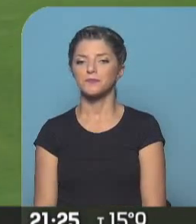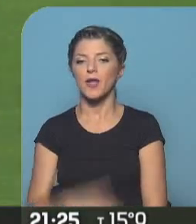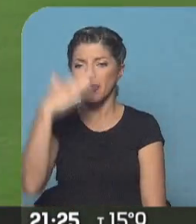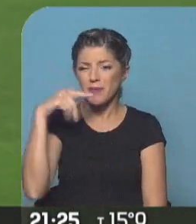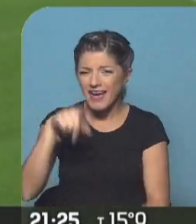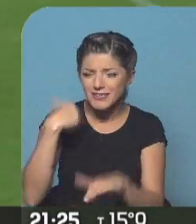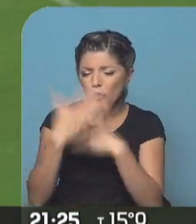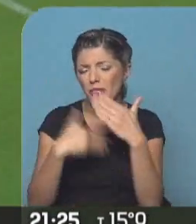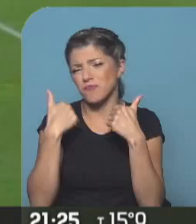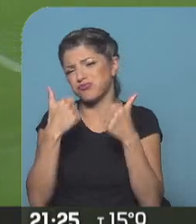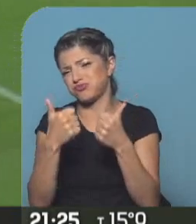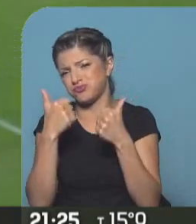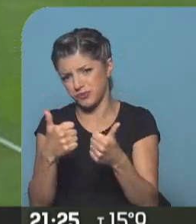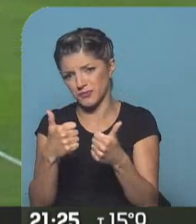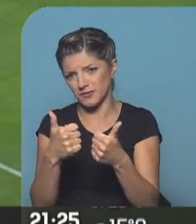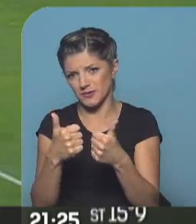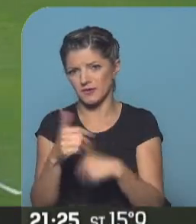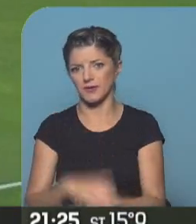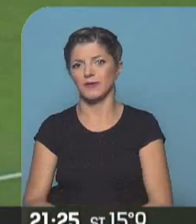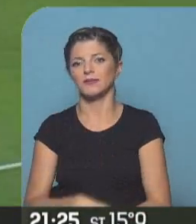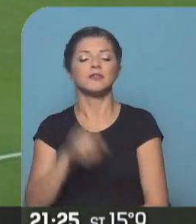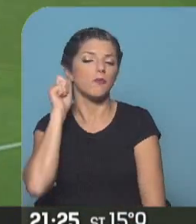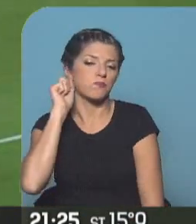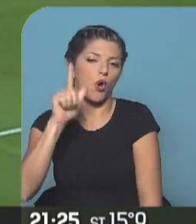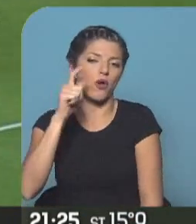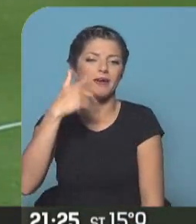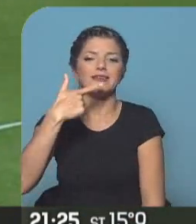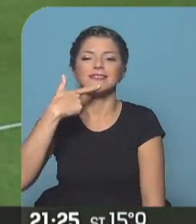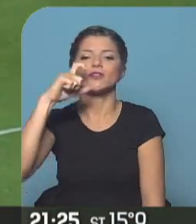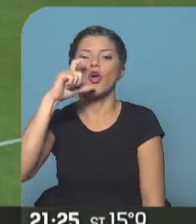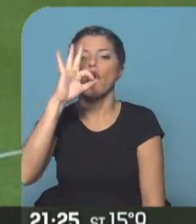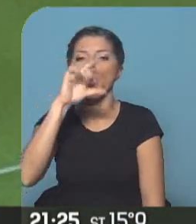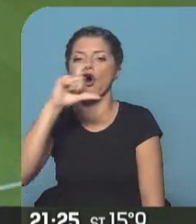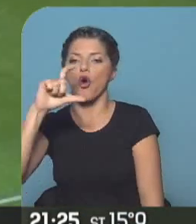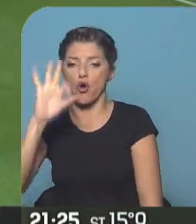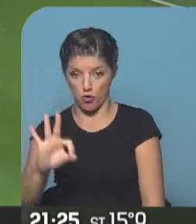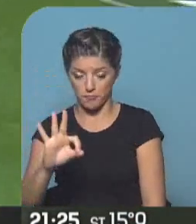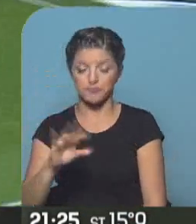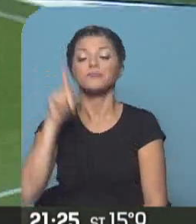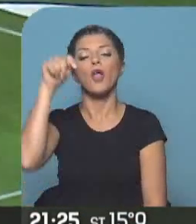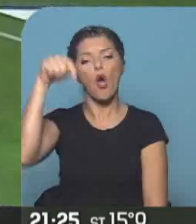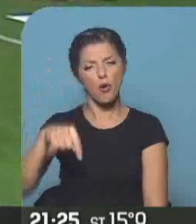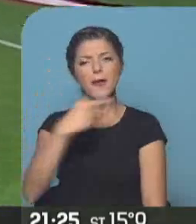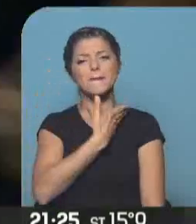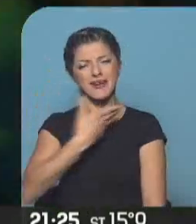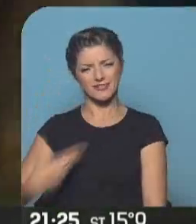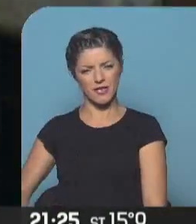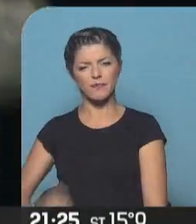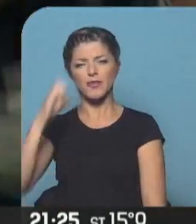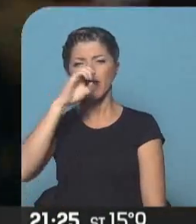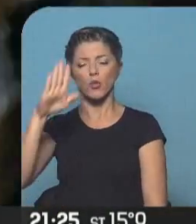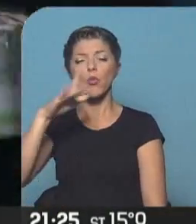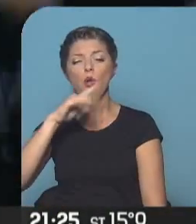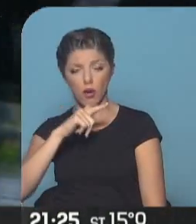gran jugada que iba a tener como colorario el gol de Escoco. Lo cierto es que hoy Nicolás Russo, presidente de Lanús, dio a entender